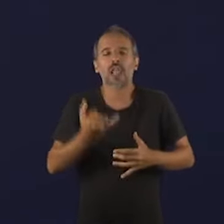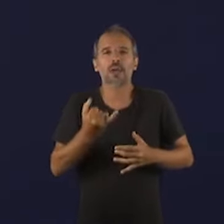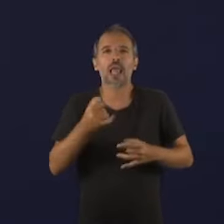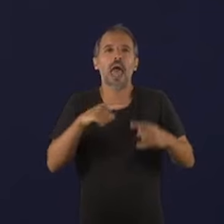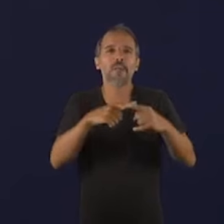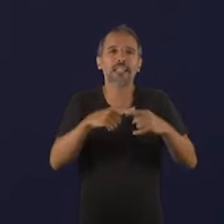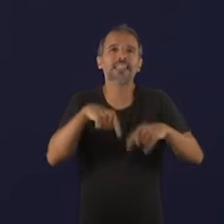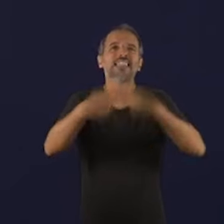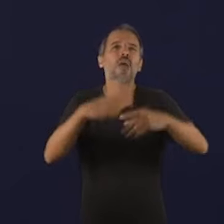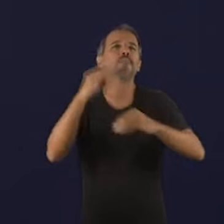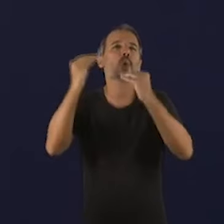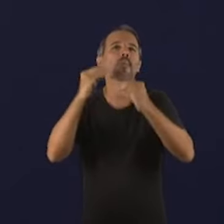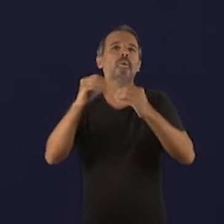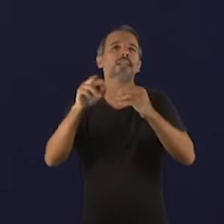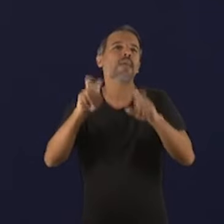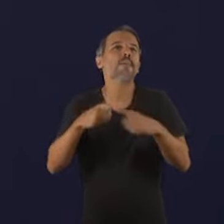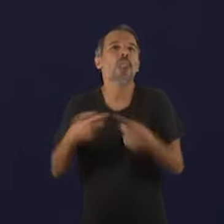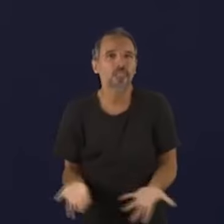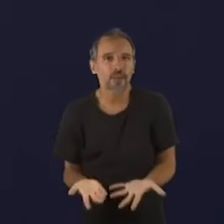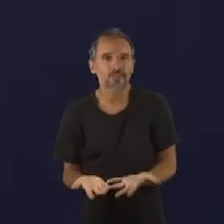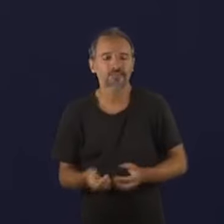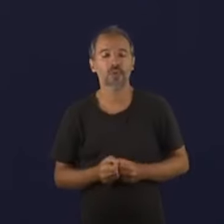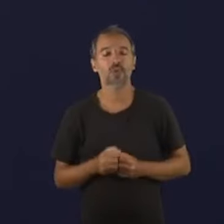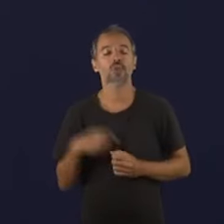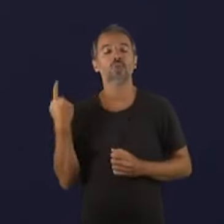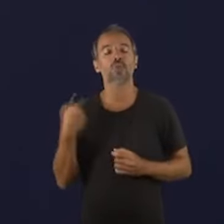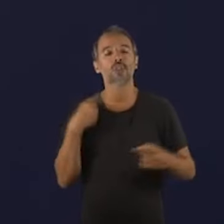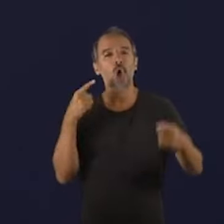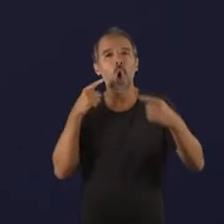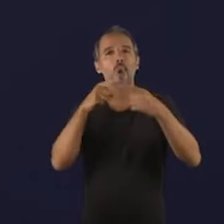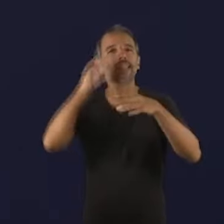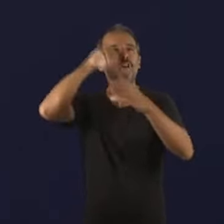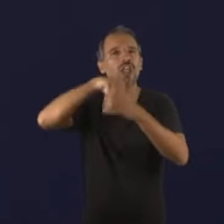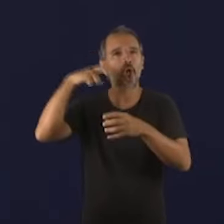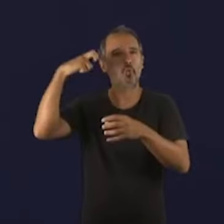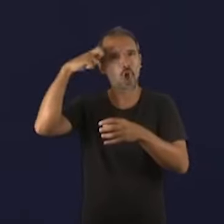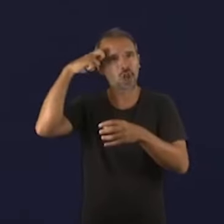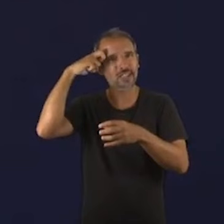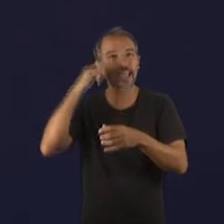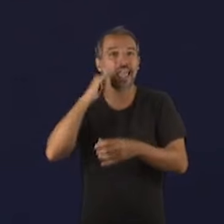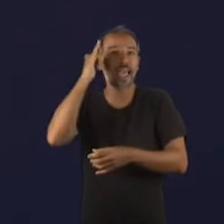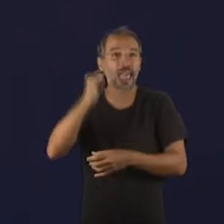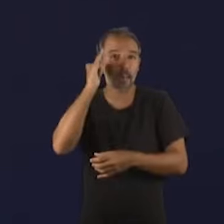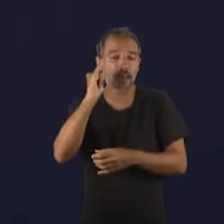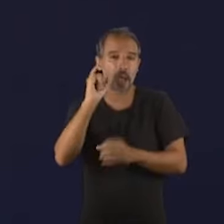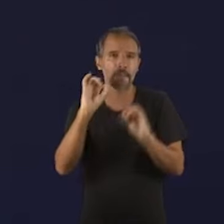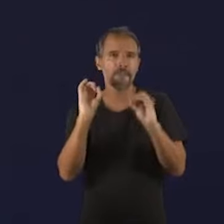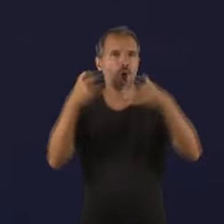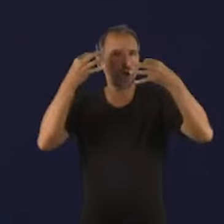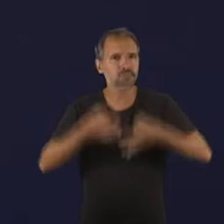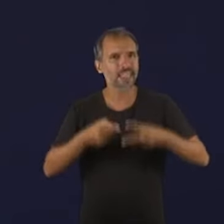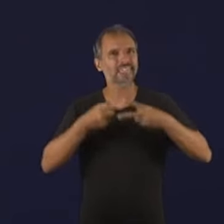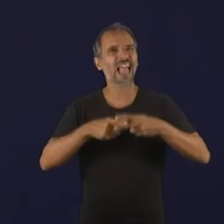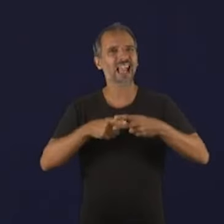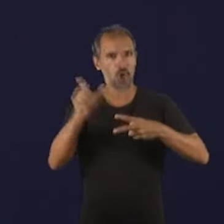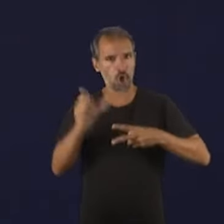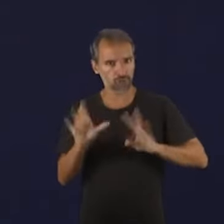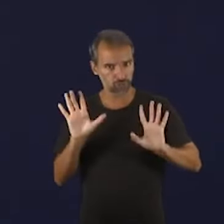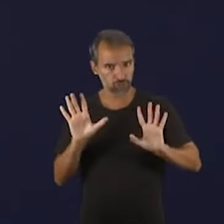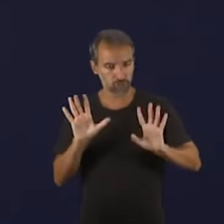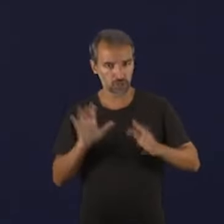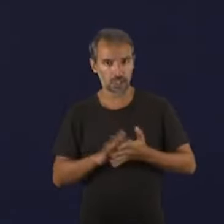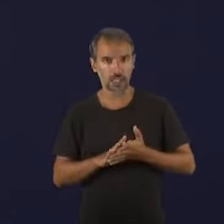política eh nuestro objetivo en el congreso es explicar con los mejores técnicos con